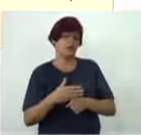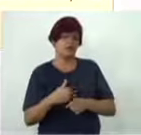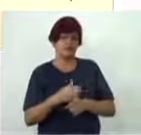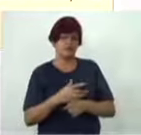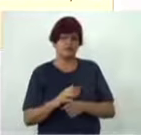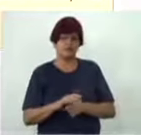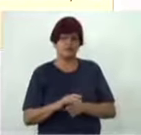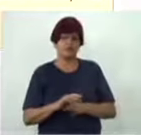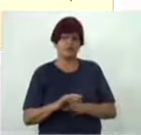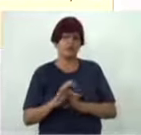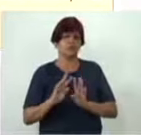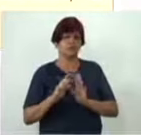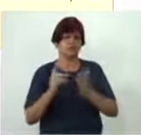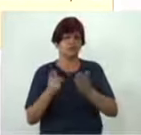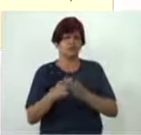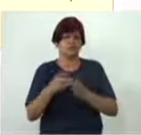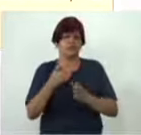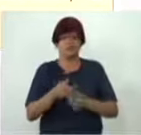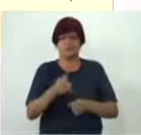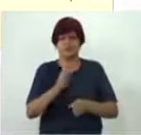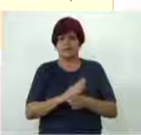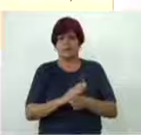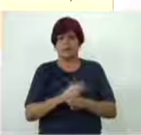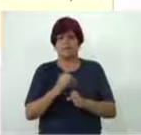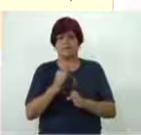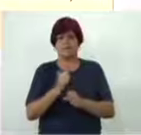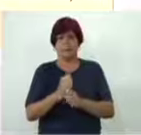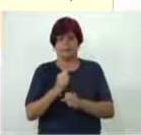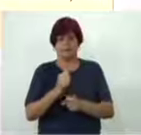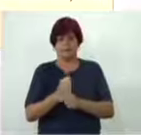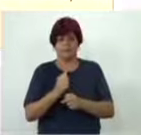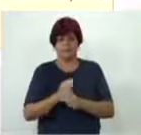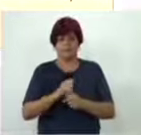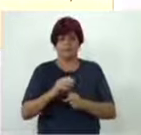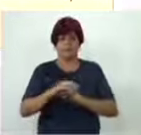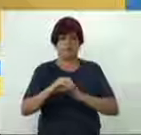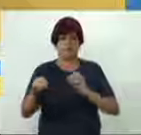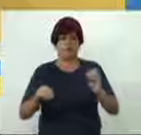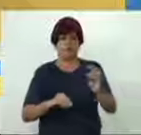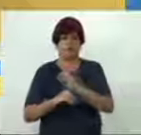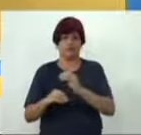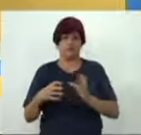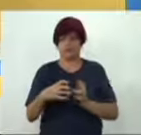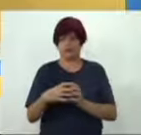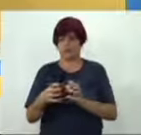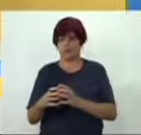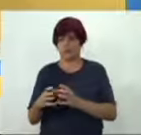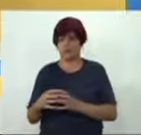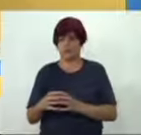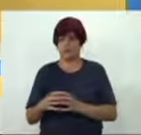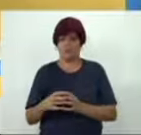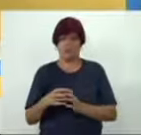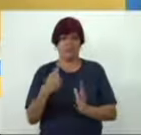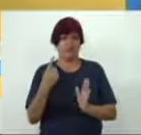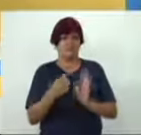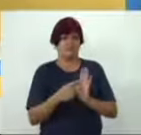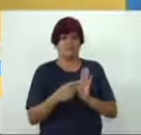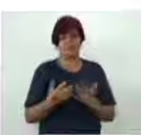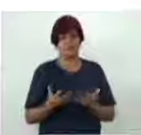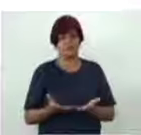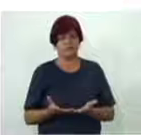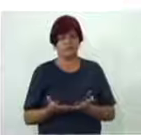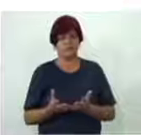y todos estos constituyen antecedentes para el trabajo con la descomposición de conjuntos. Hay un elemento fundamental que